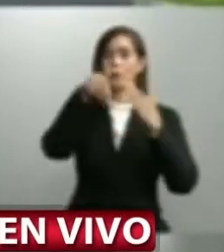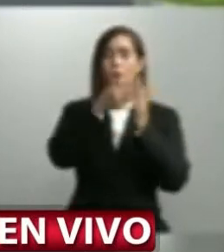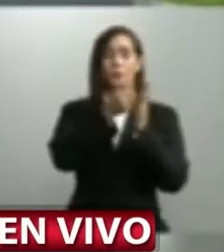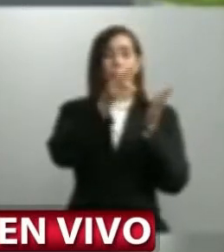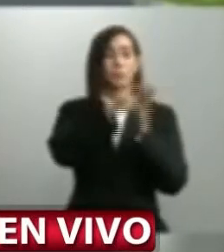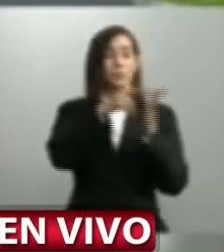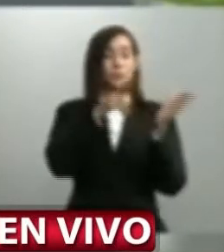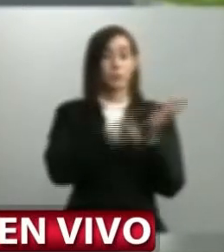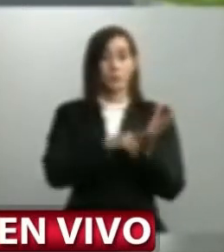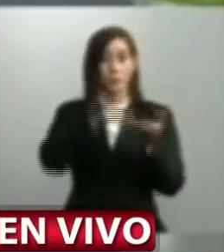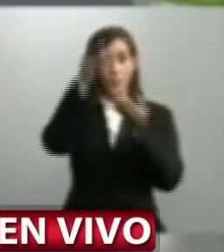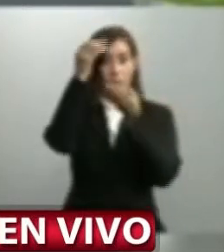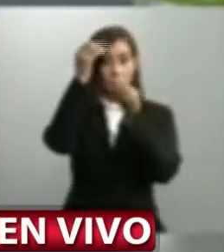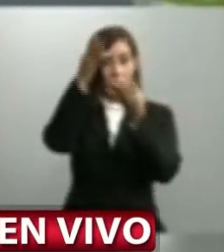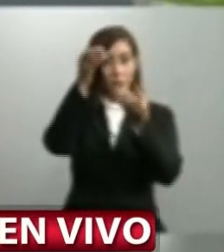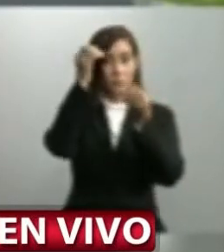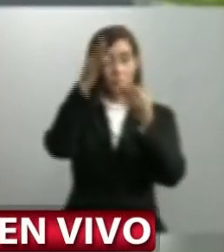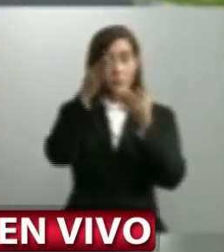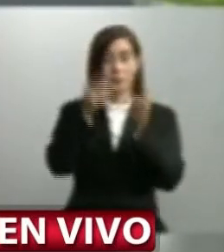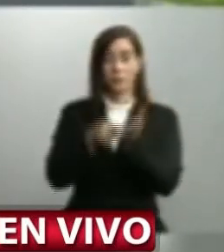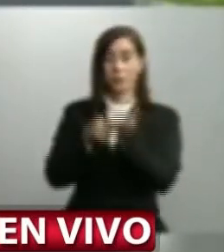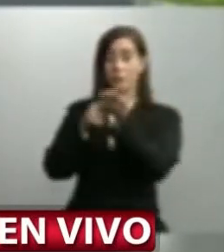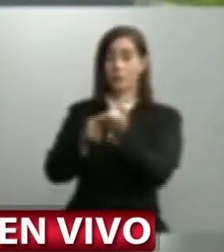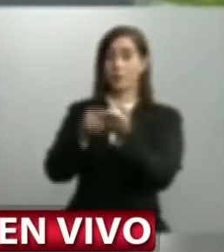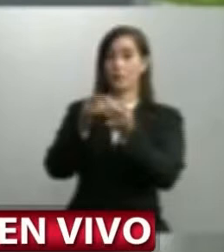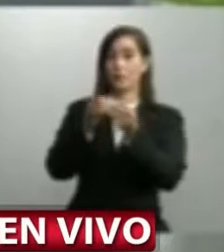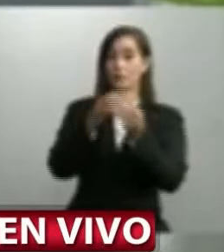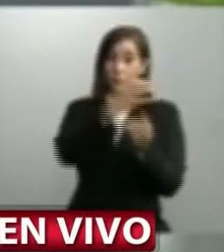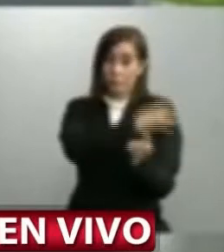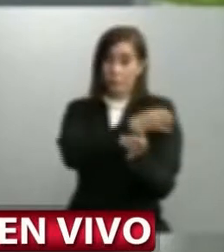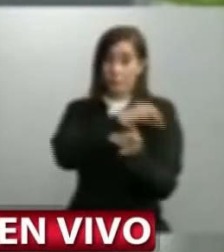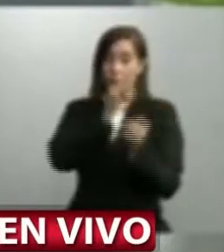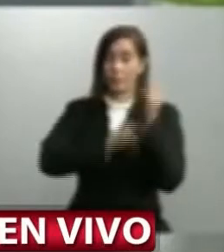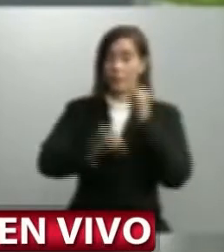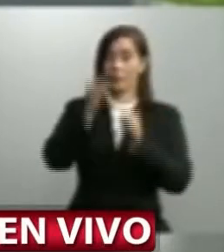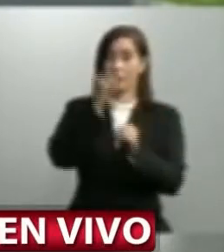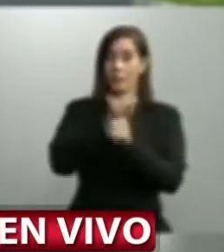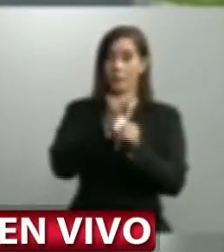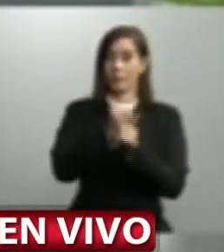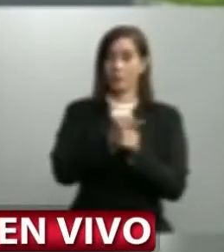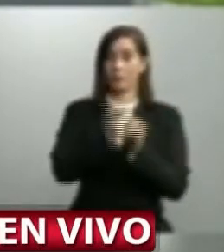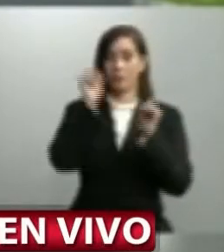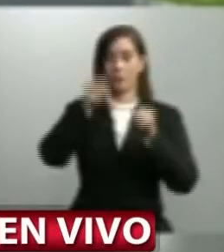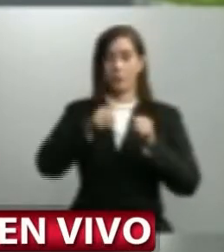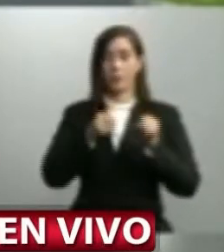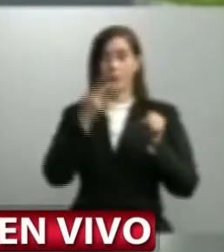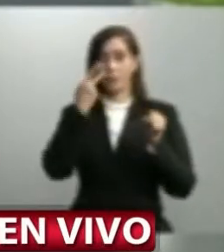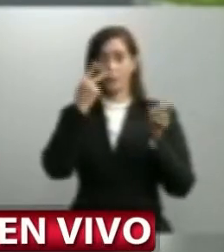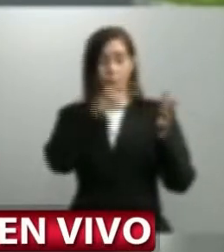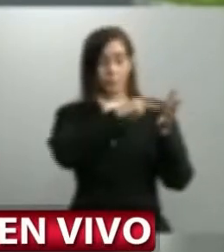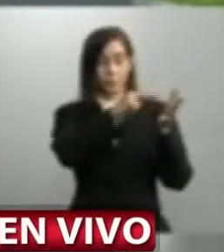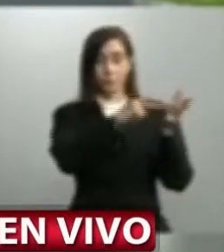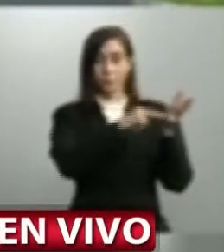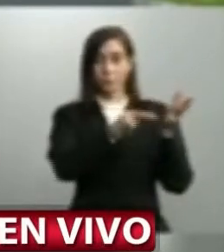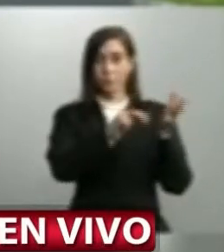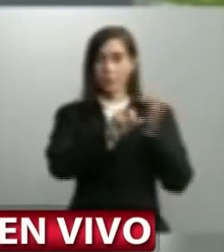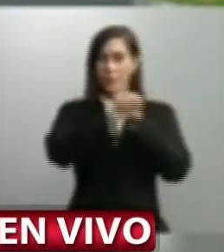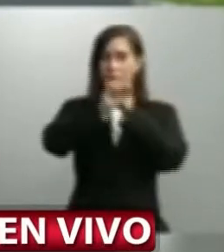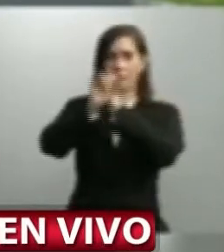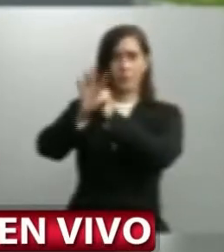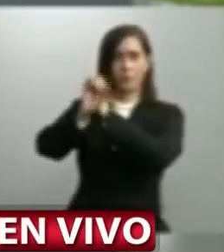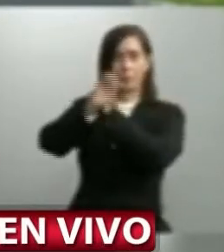a manos de las empresas, y las indicaciones se están haciendo a través de todos los medios